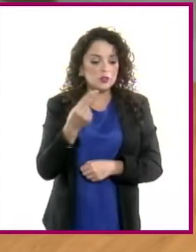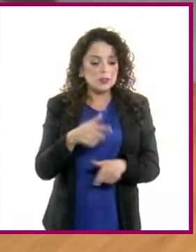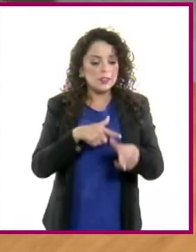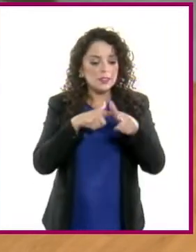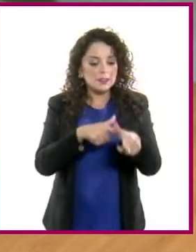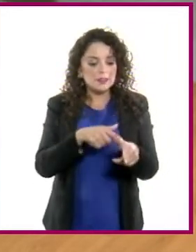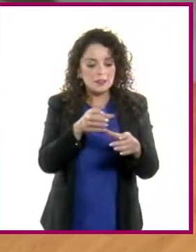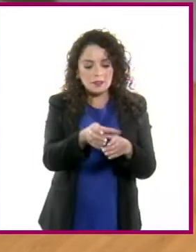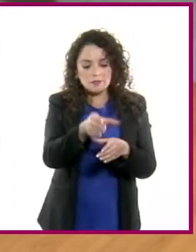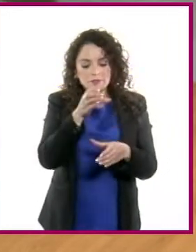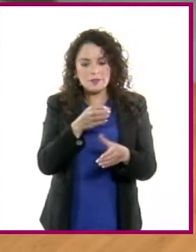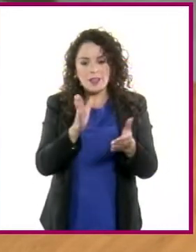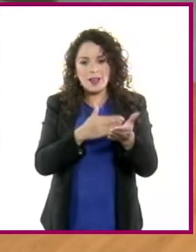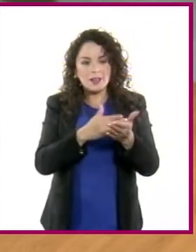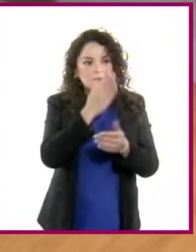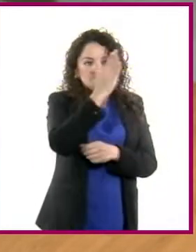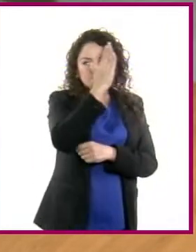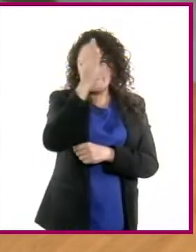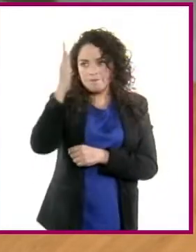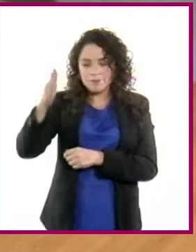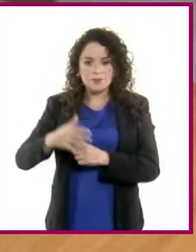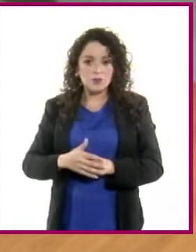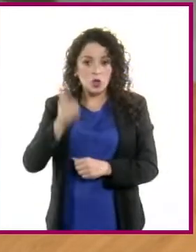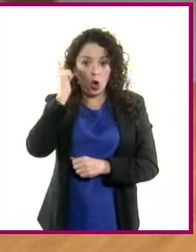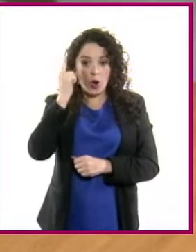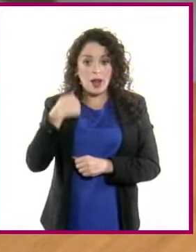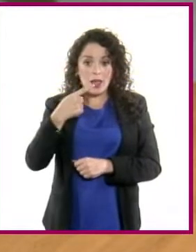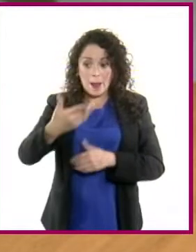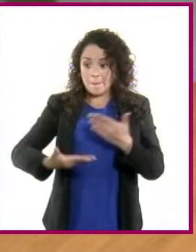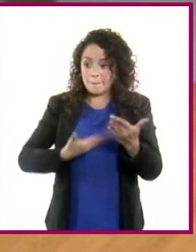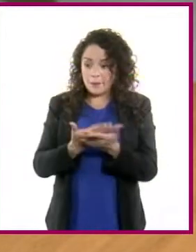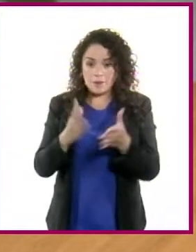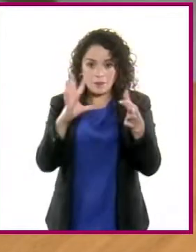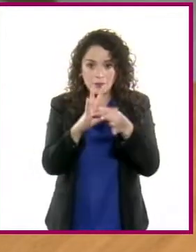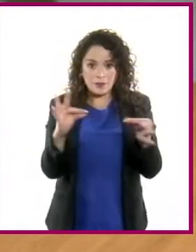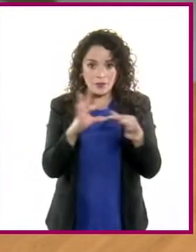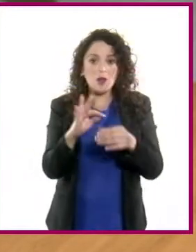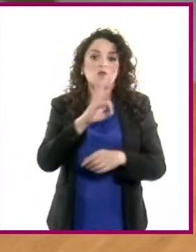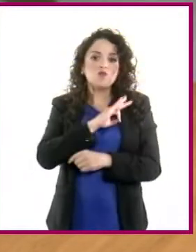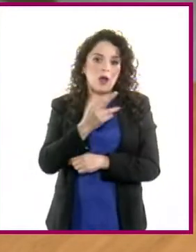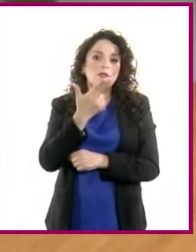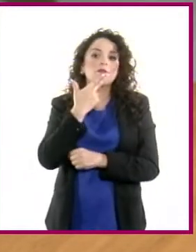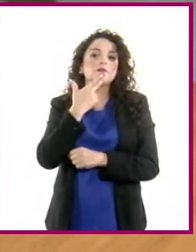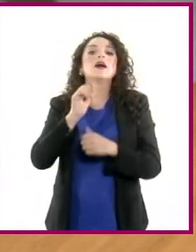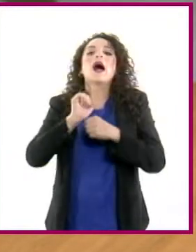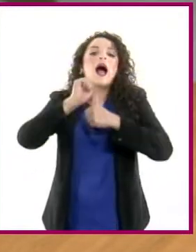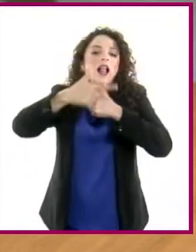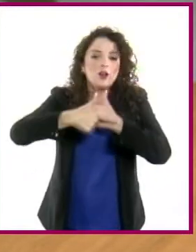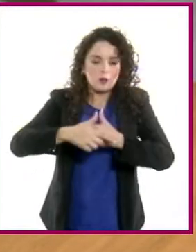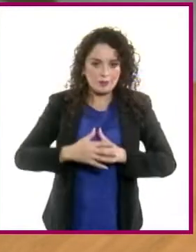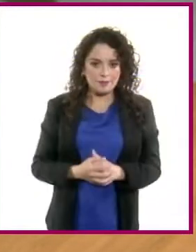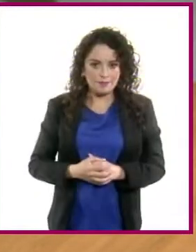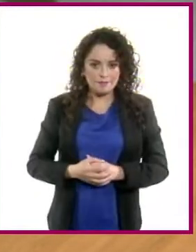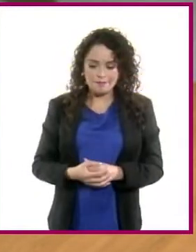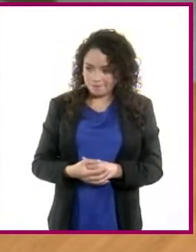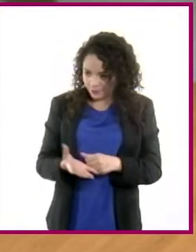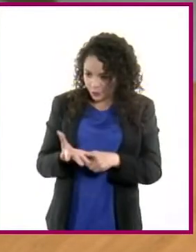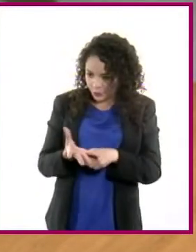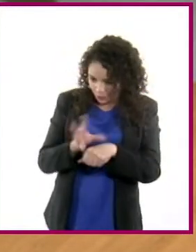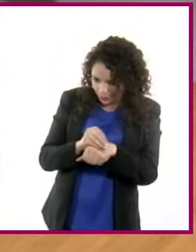Espero que la distinción que les propongo pueda servirles para algo. Con